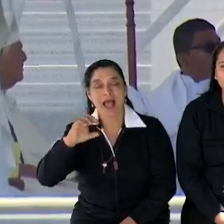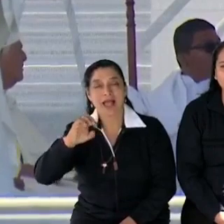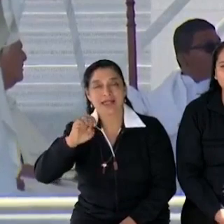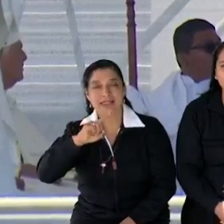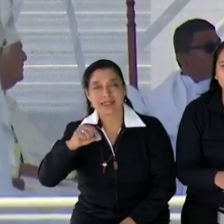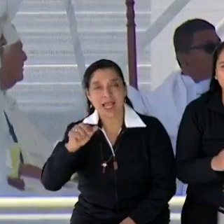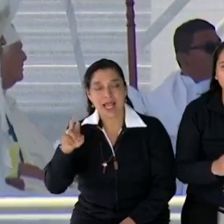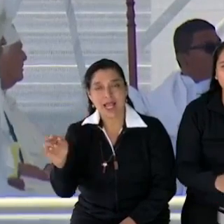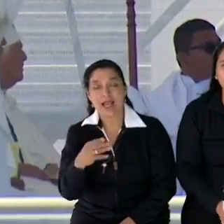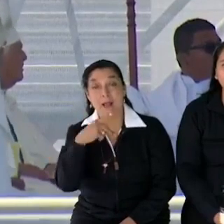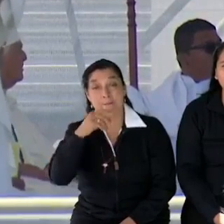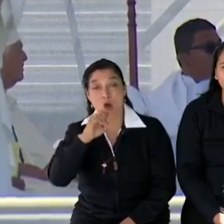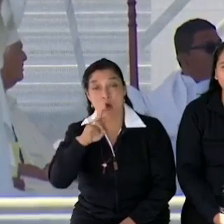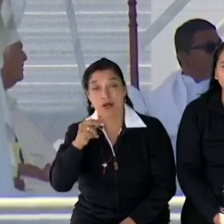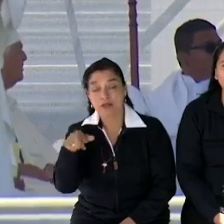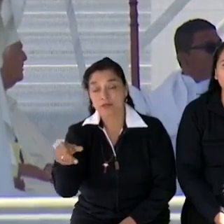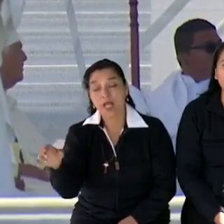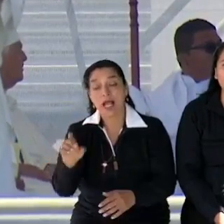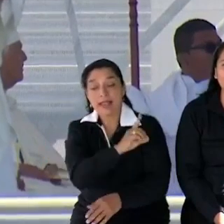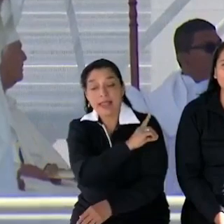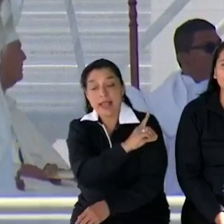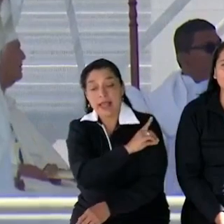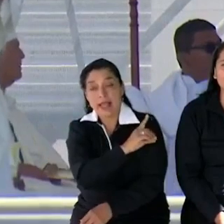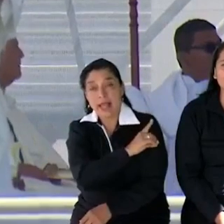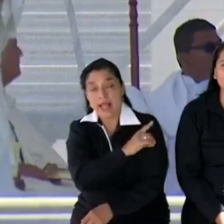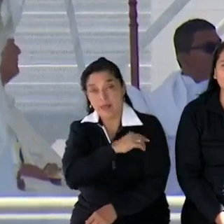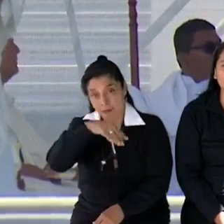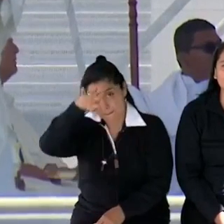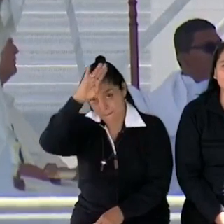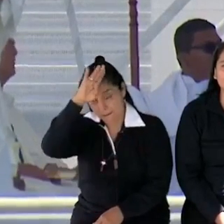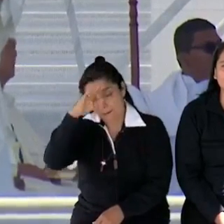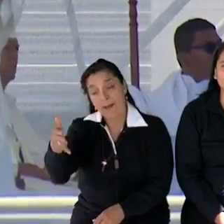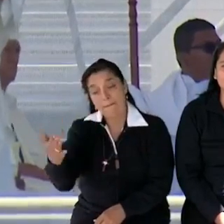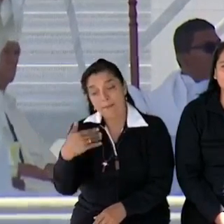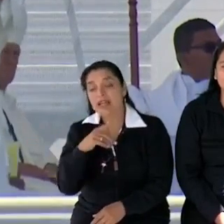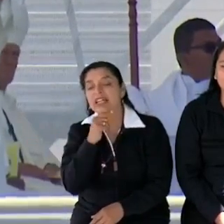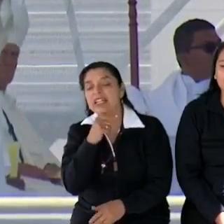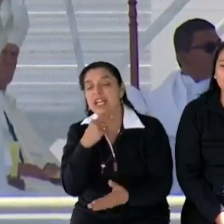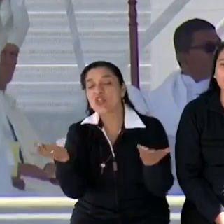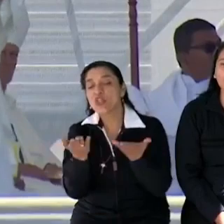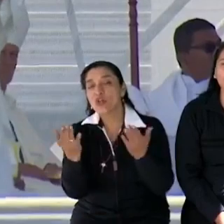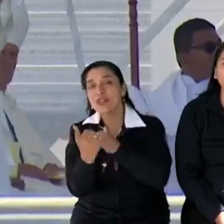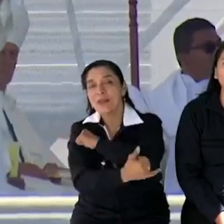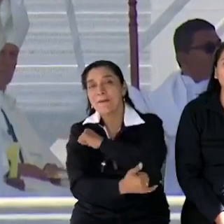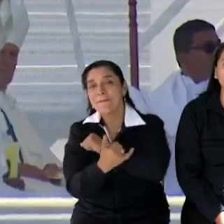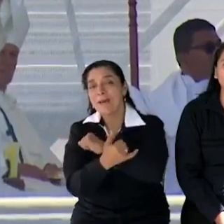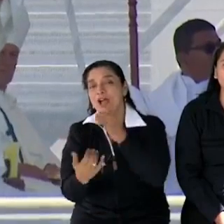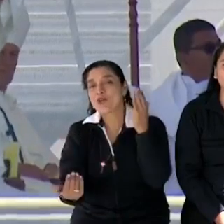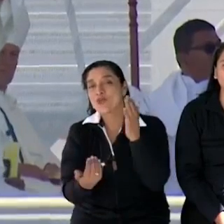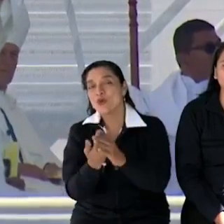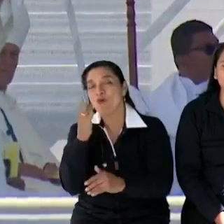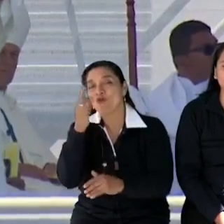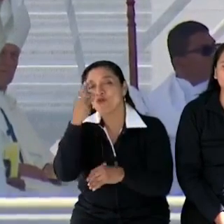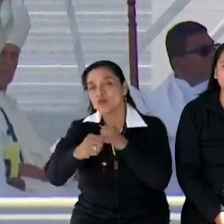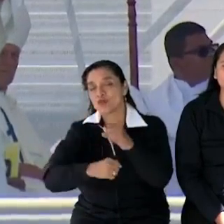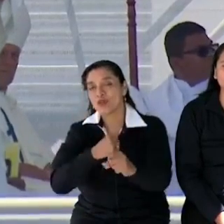pontificio, que sea él el que anuncie la nueva sede, la sede